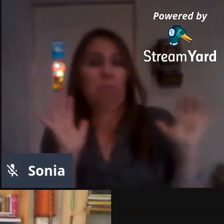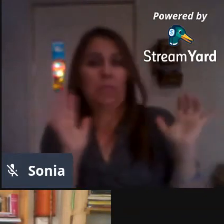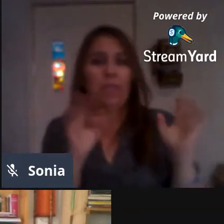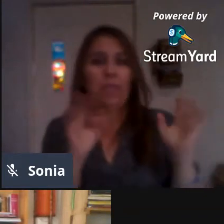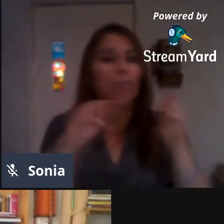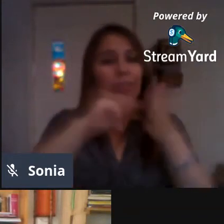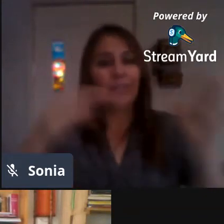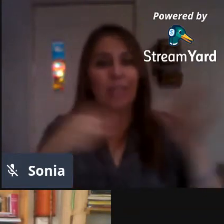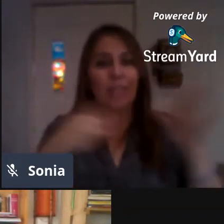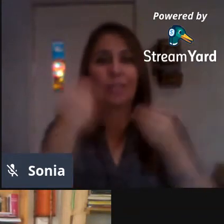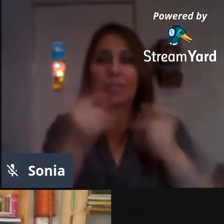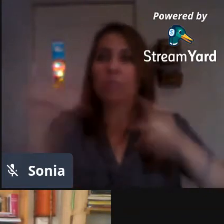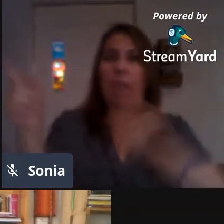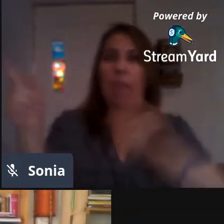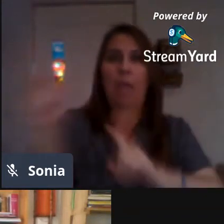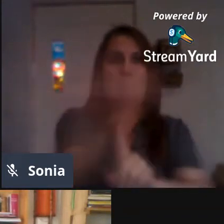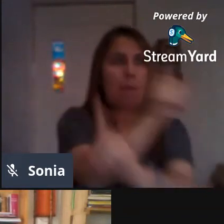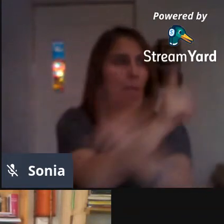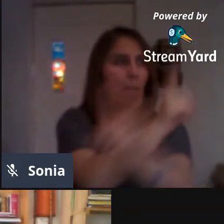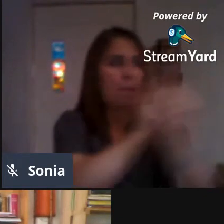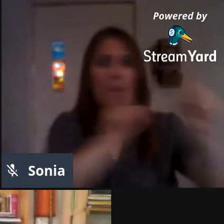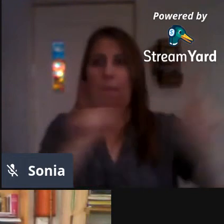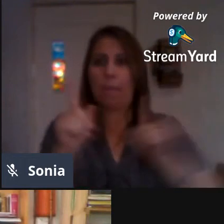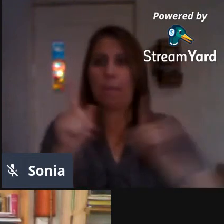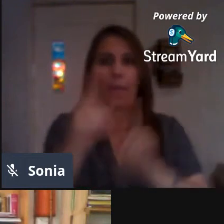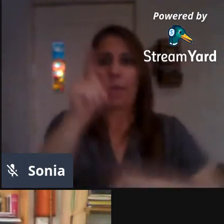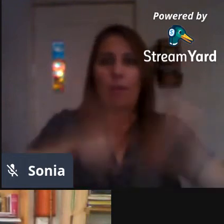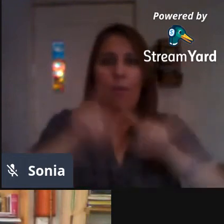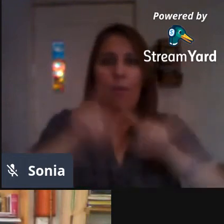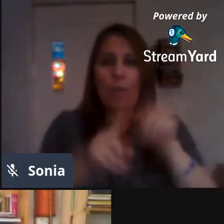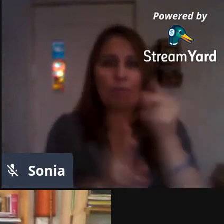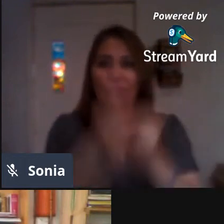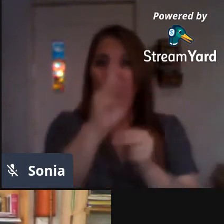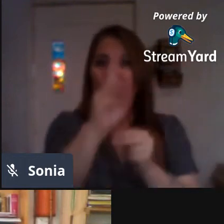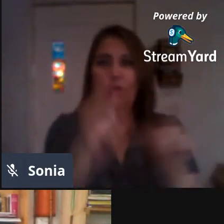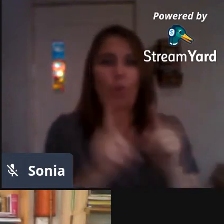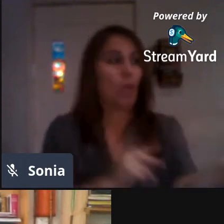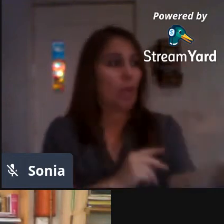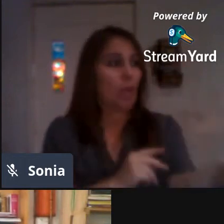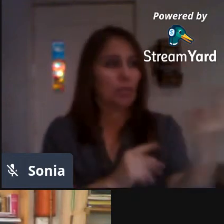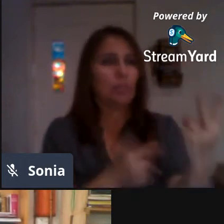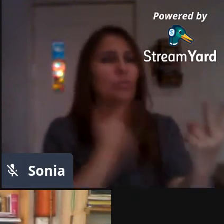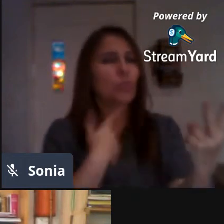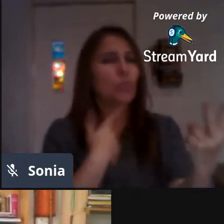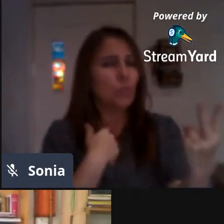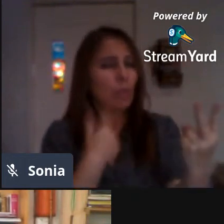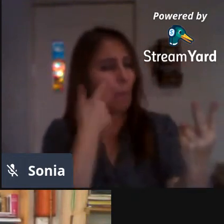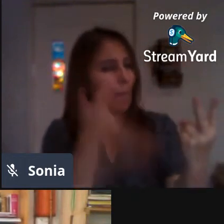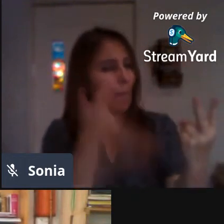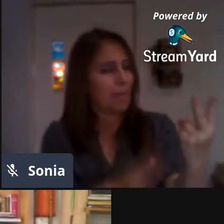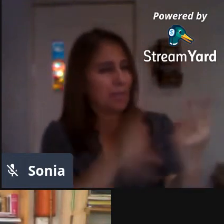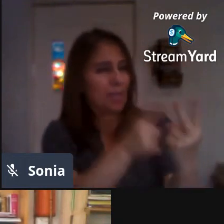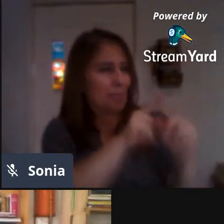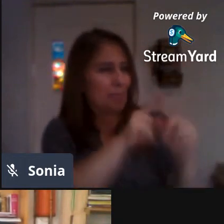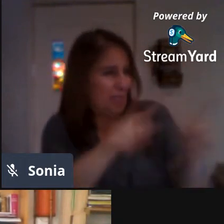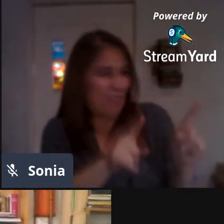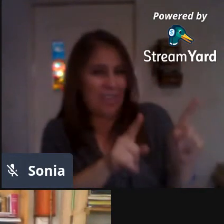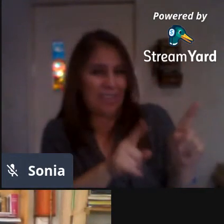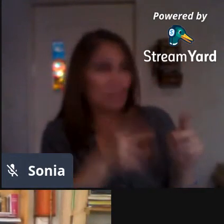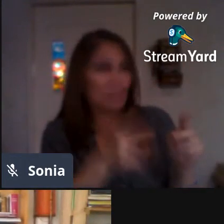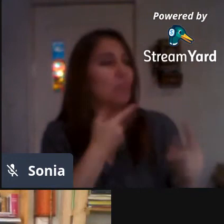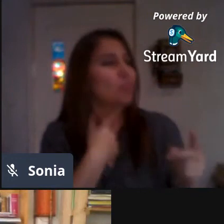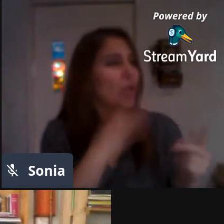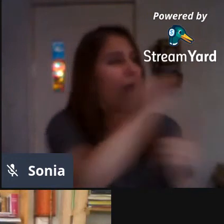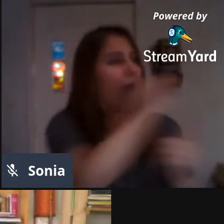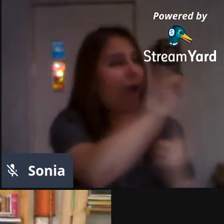nada logra interrumpir las las dos me gustan son tan parecidas como distintas la cercanía entre ellas y yo